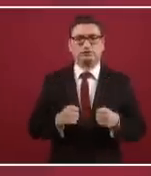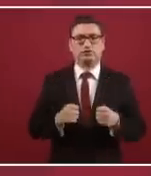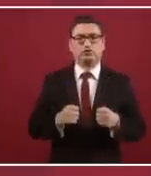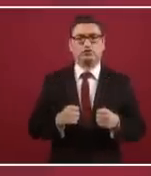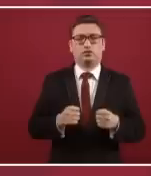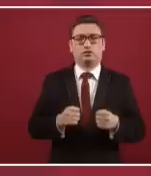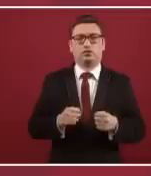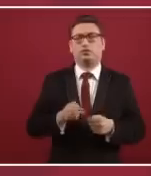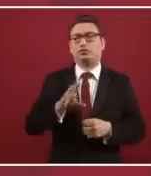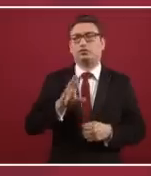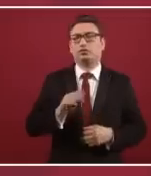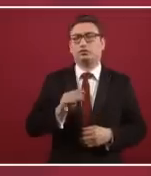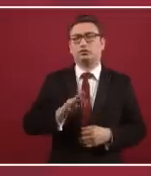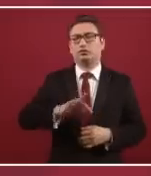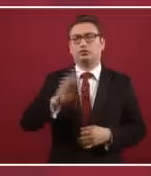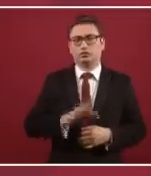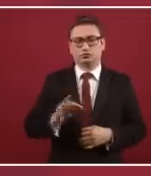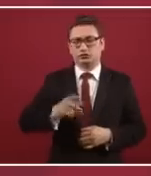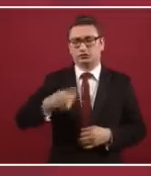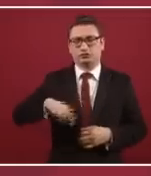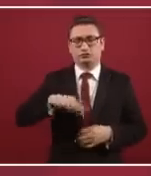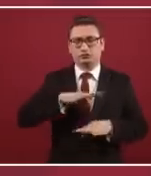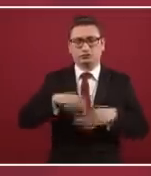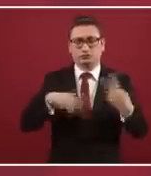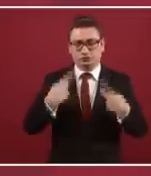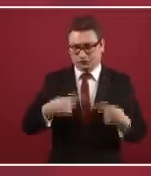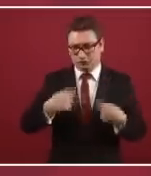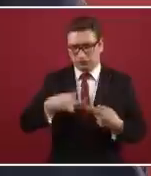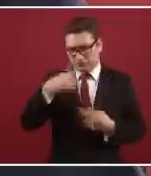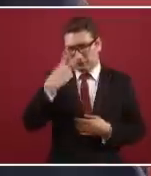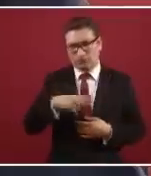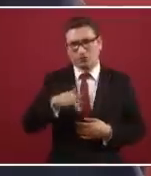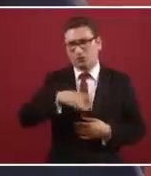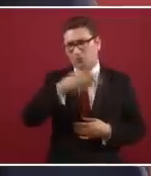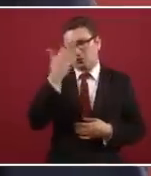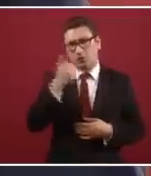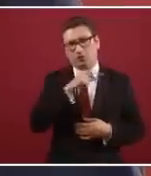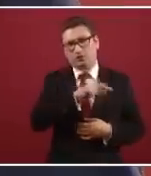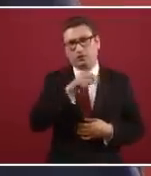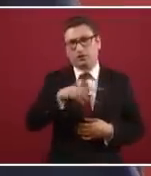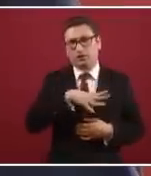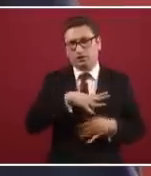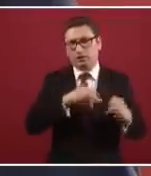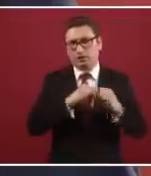el 90% de los mexicanos no sepa que existen